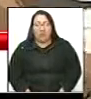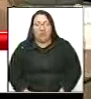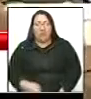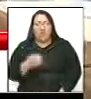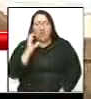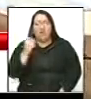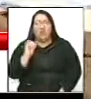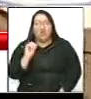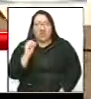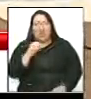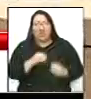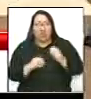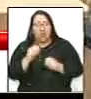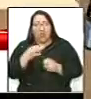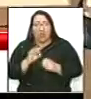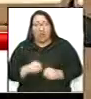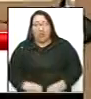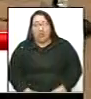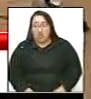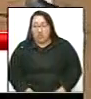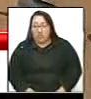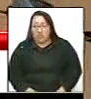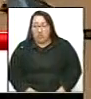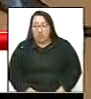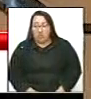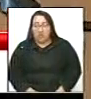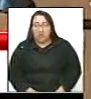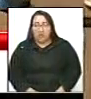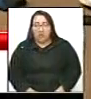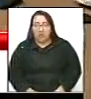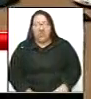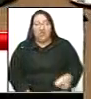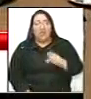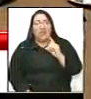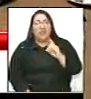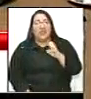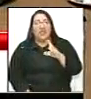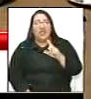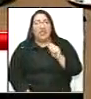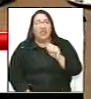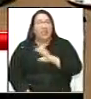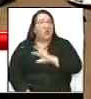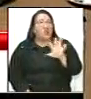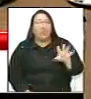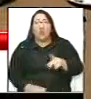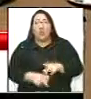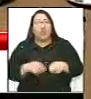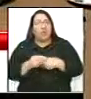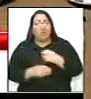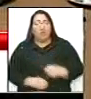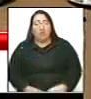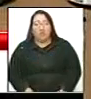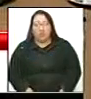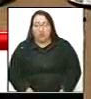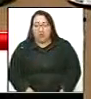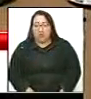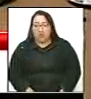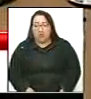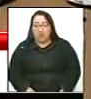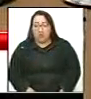si hay adulteración de notas y hay plagio, eso es delito. En cualquier parte del mundo. Es